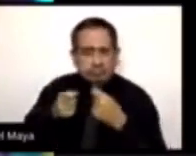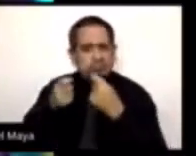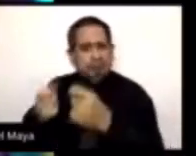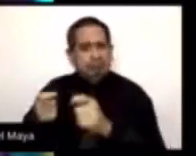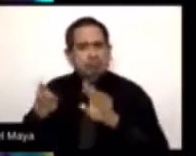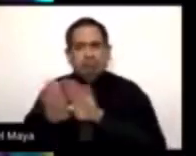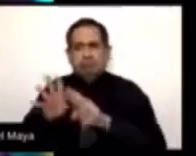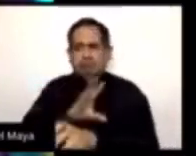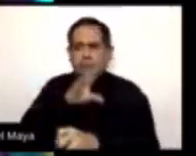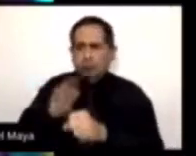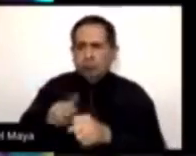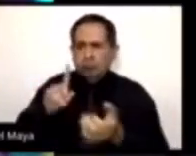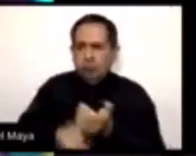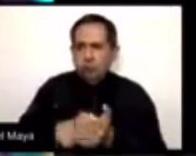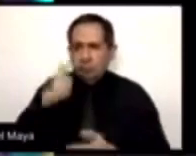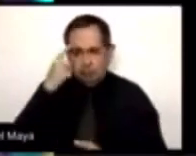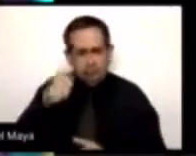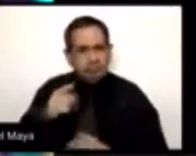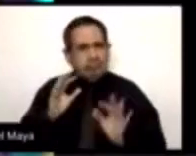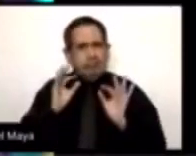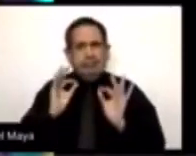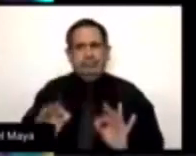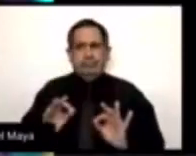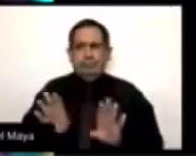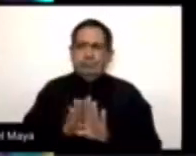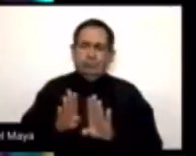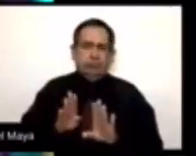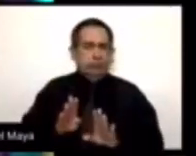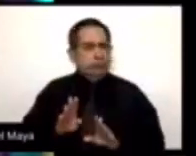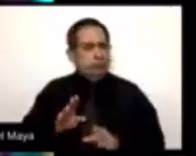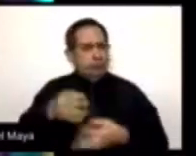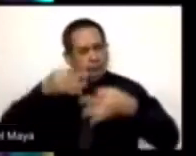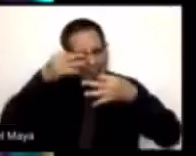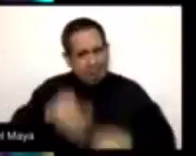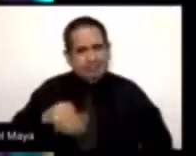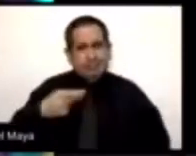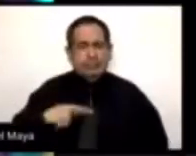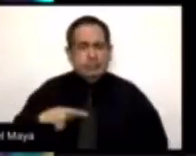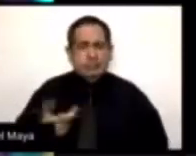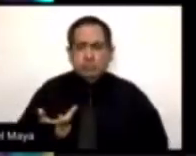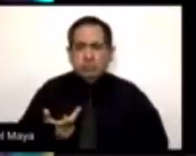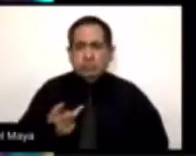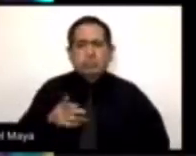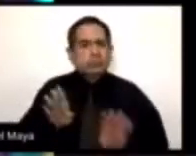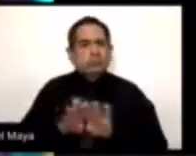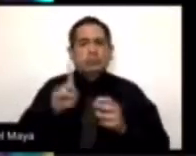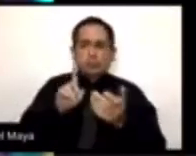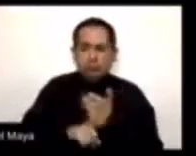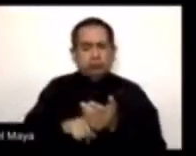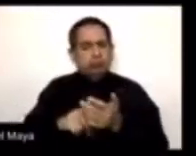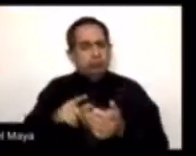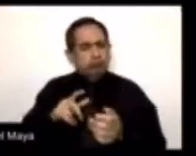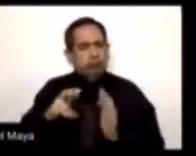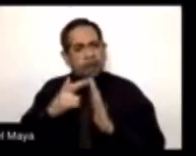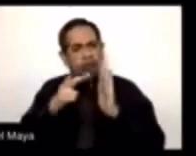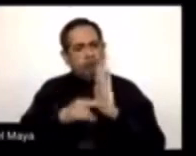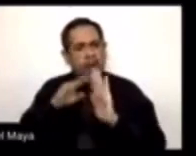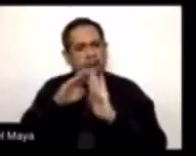mínimo vital de garantizar la dignidad humana, la cual constituye una norma jurídica que